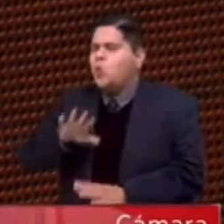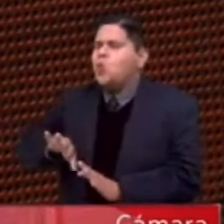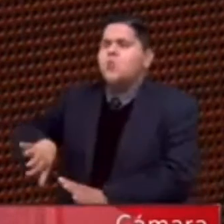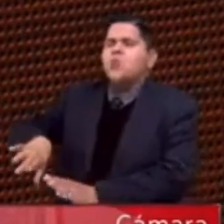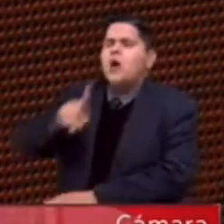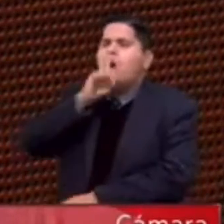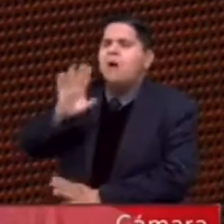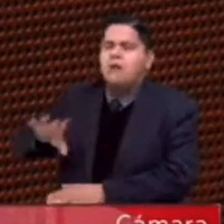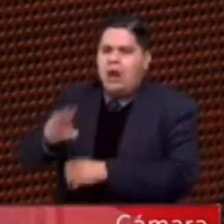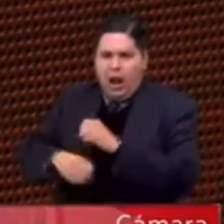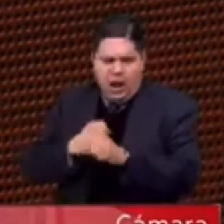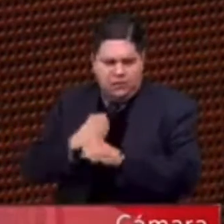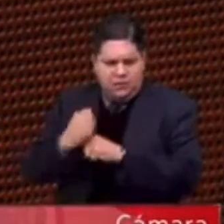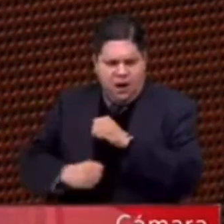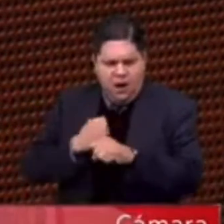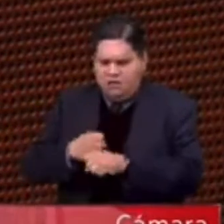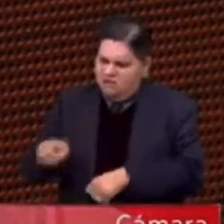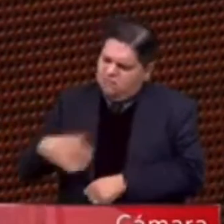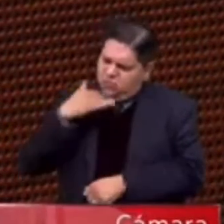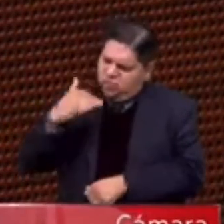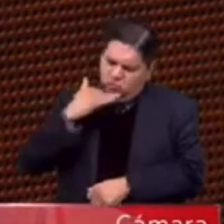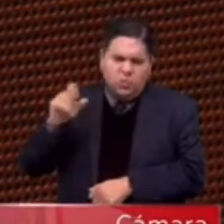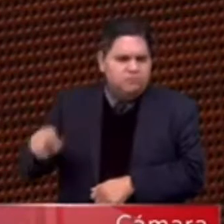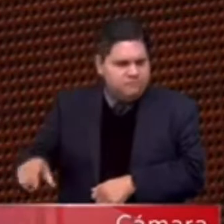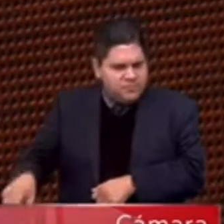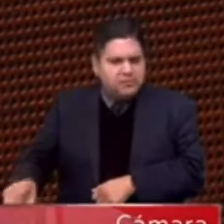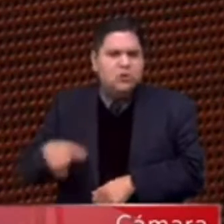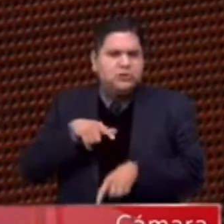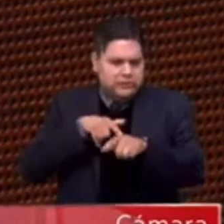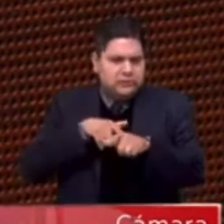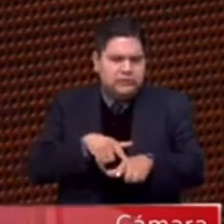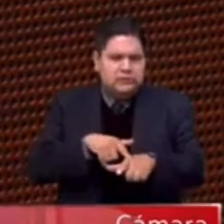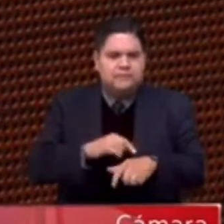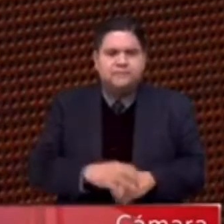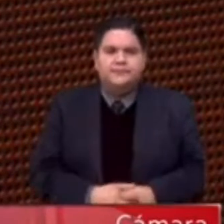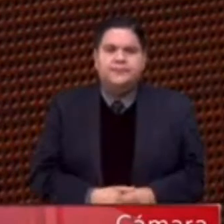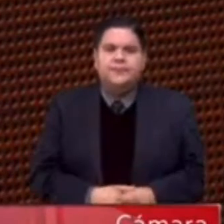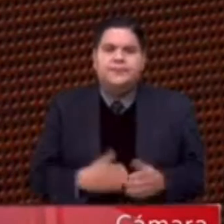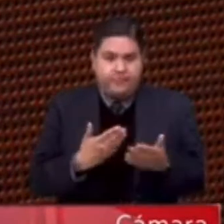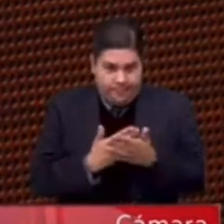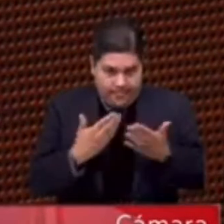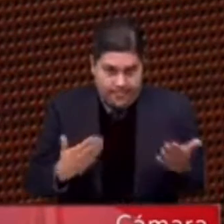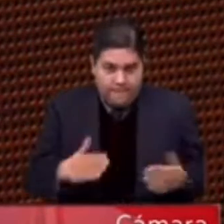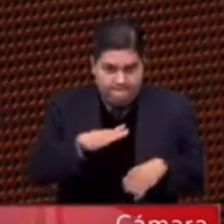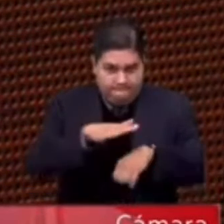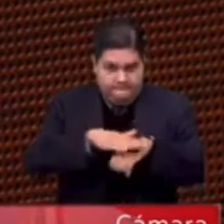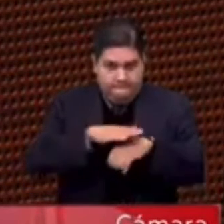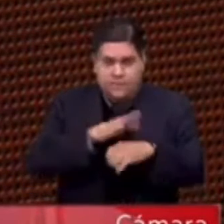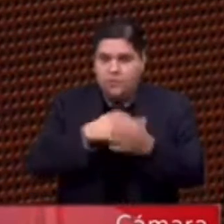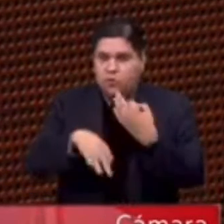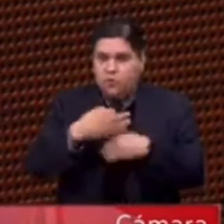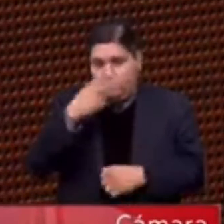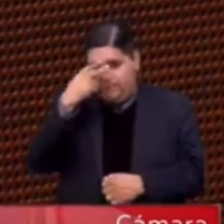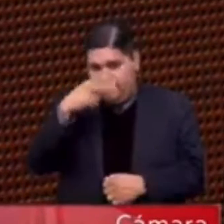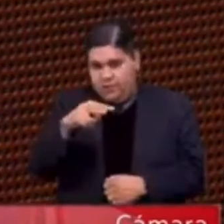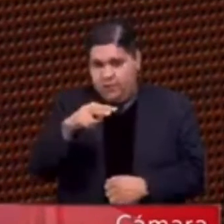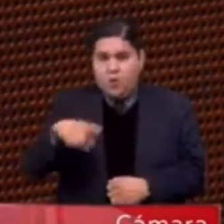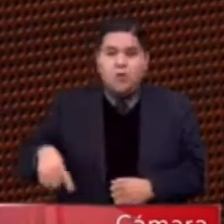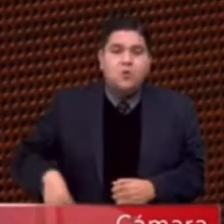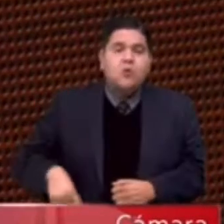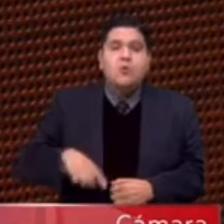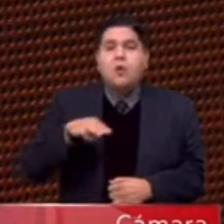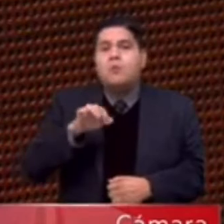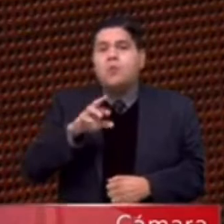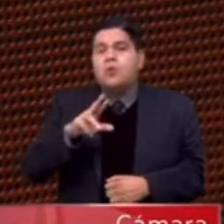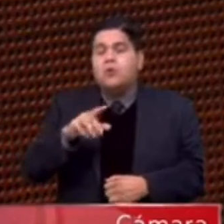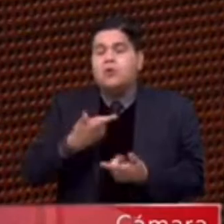durante muchos años ha sido corrupta. Y es muy importante decirles a todas y a todos los mexicanos que el Grupo Parlamentario